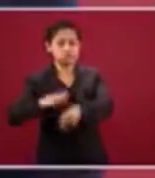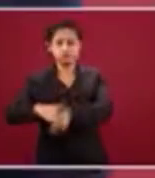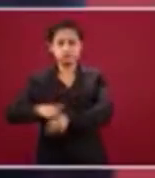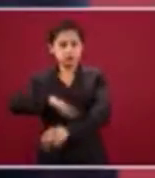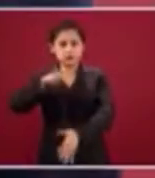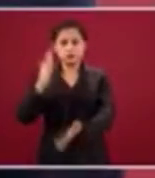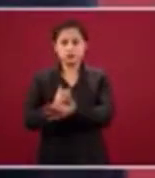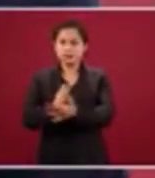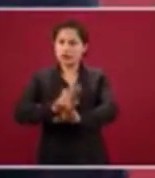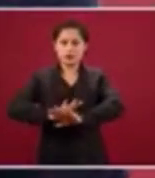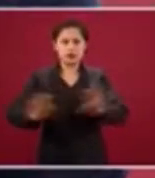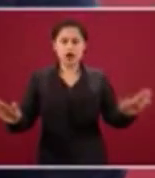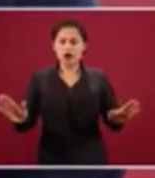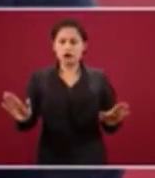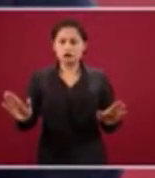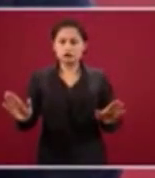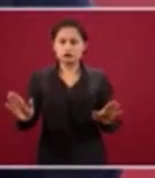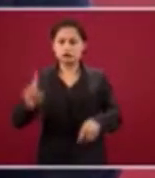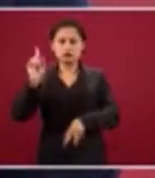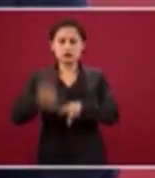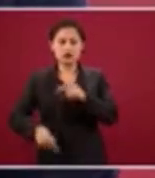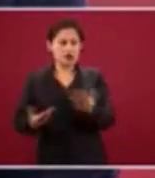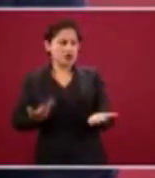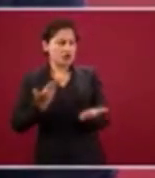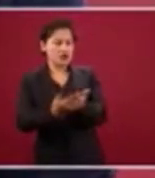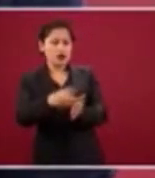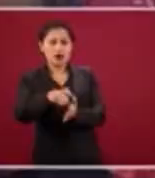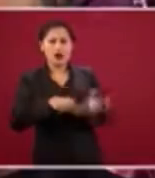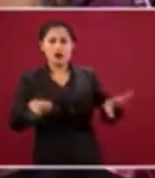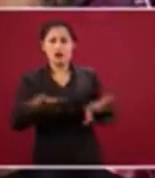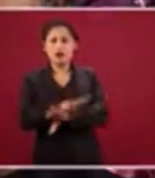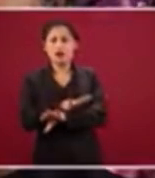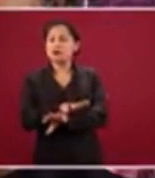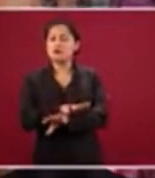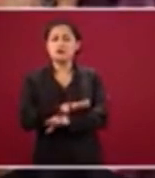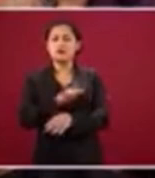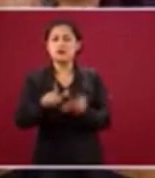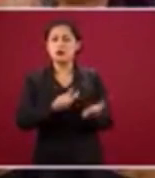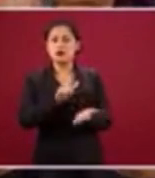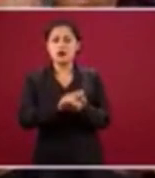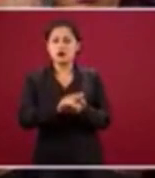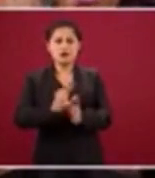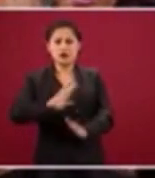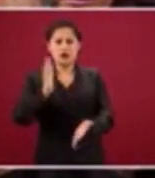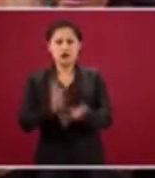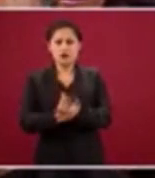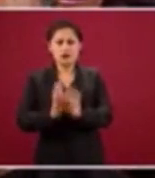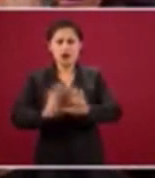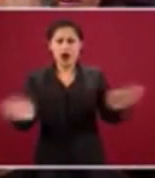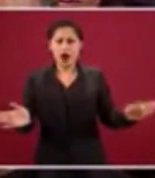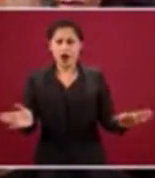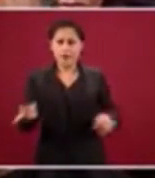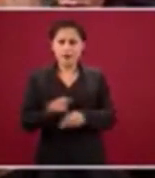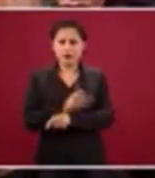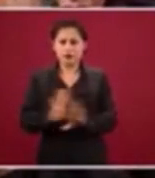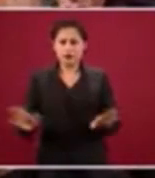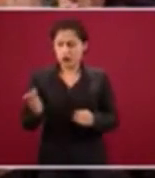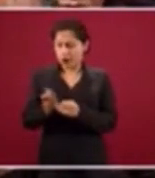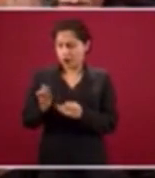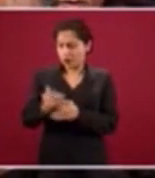la posibilidad de hacer esa reforma. Entonces no tengo ningún problema de conciencia.